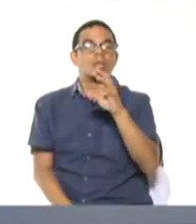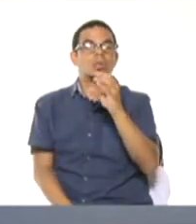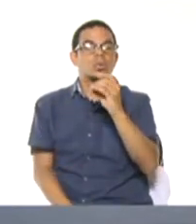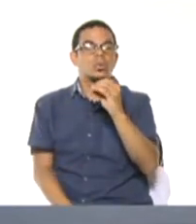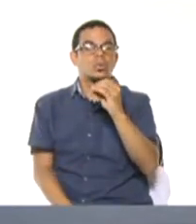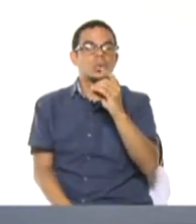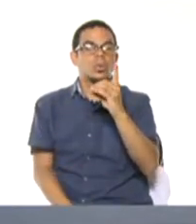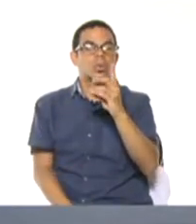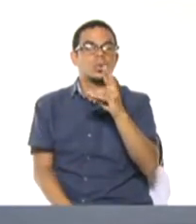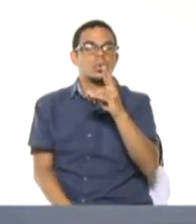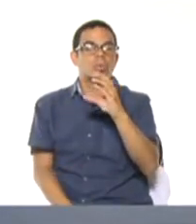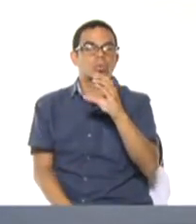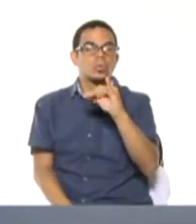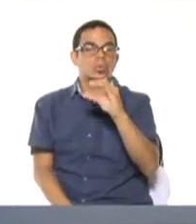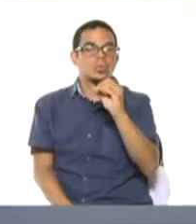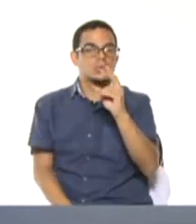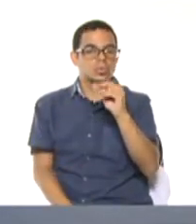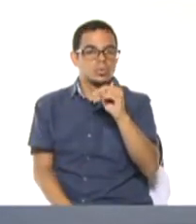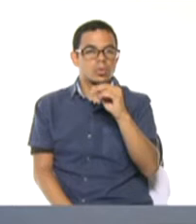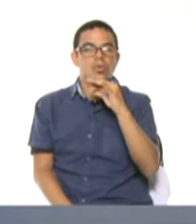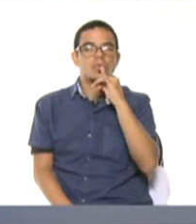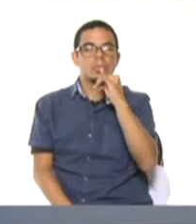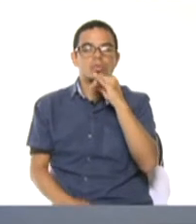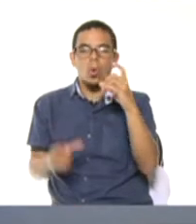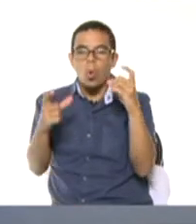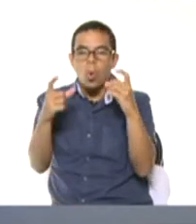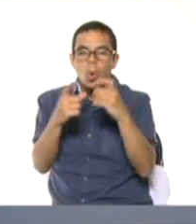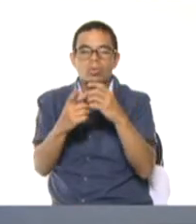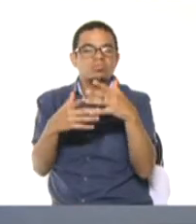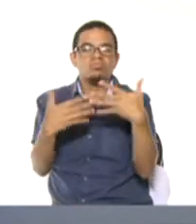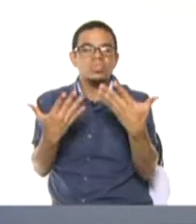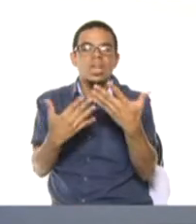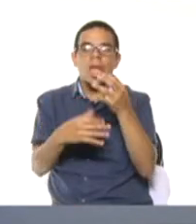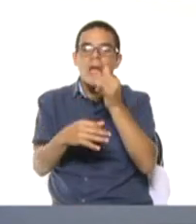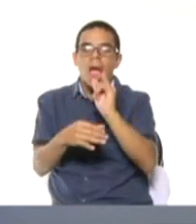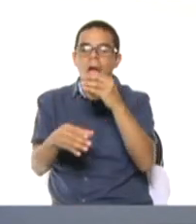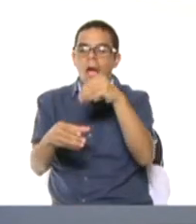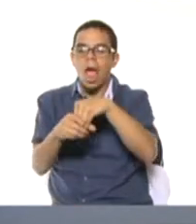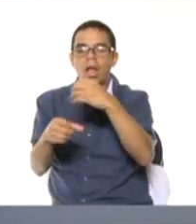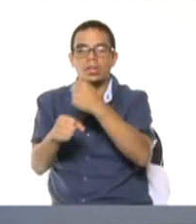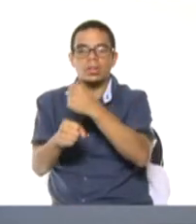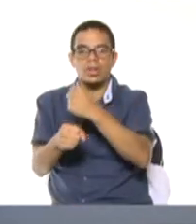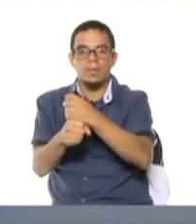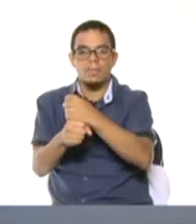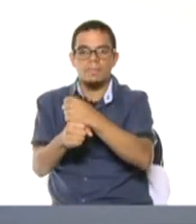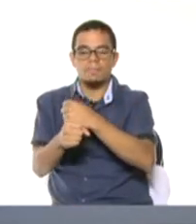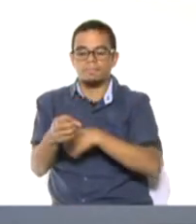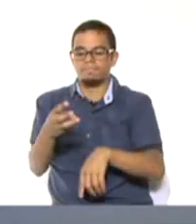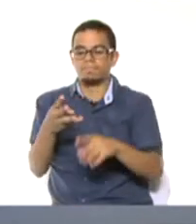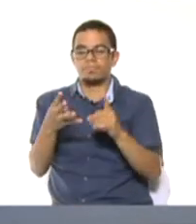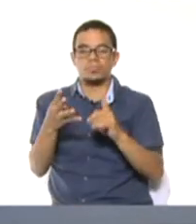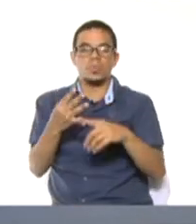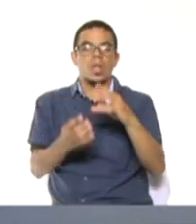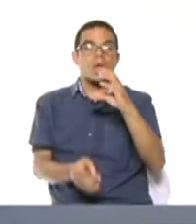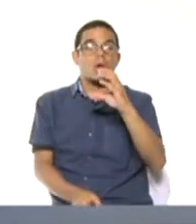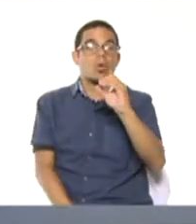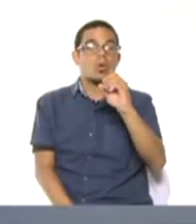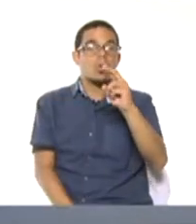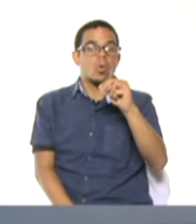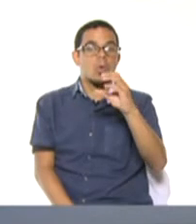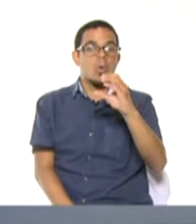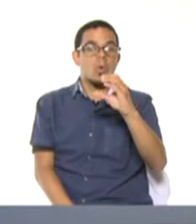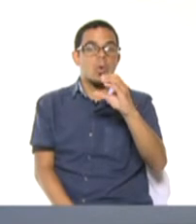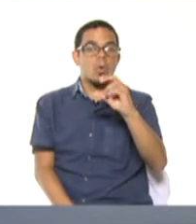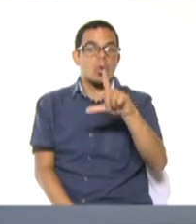Índice, desarrollo, anexo y conclusión. La conclusión nos